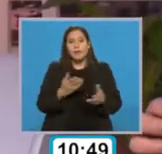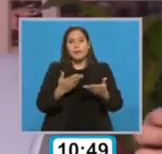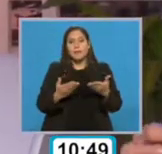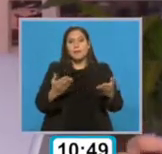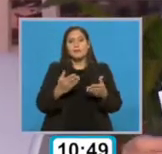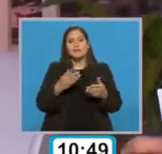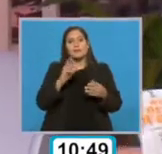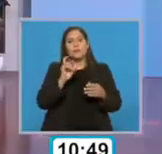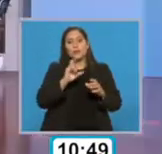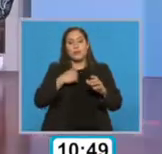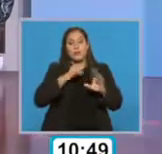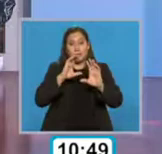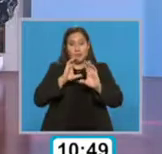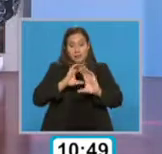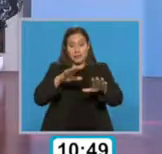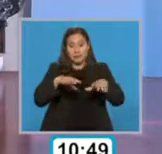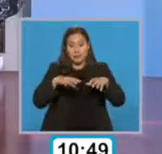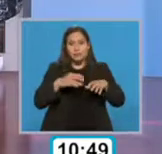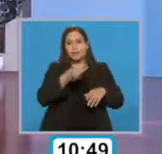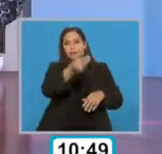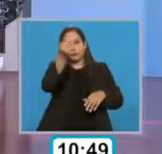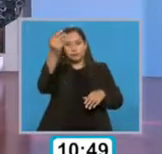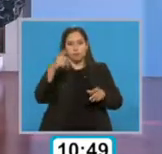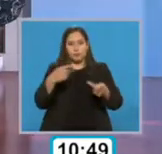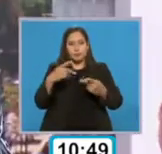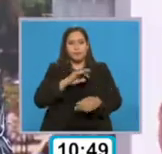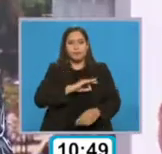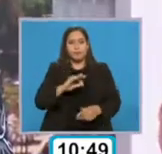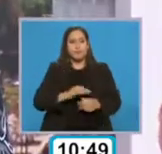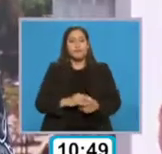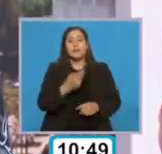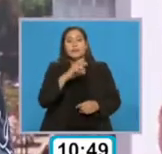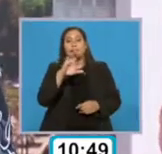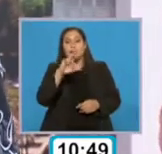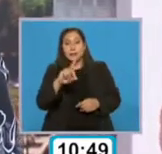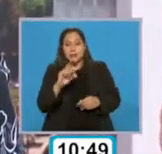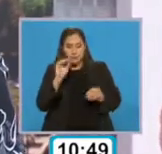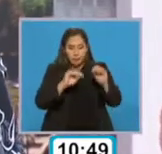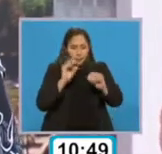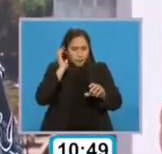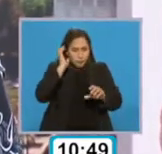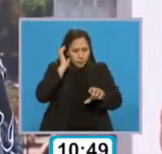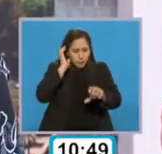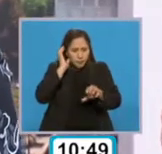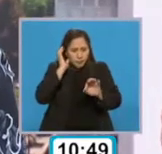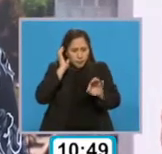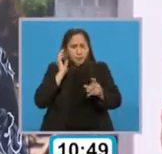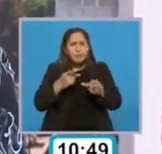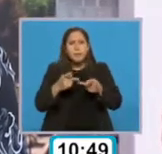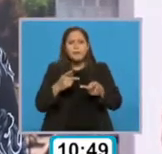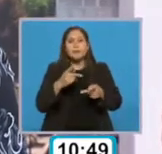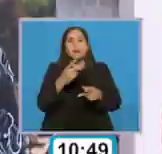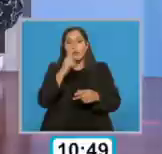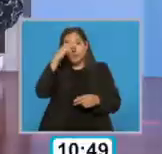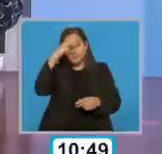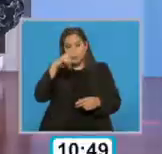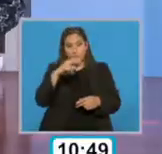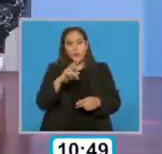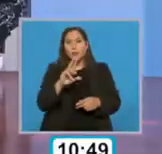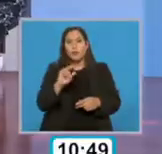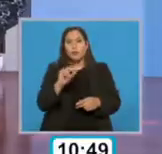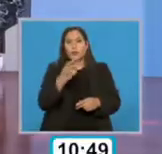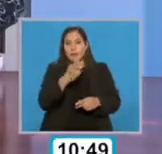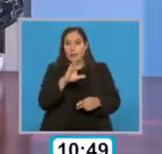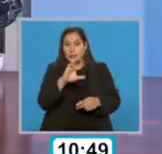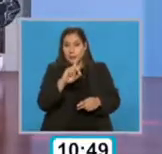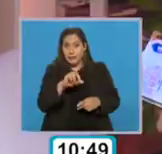presentaciones. Básicamente, físico va a ser así. Oye, y este disco lo masterizan en México, pero ¿dónde lo haces? No, este ¿O disco es yo al